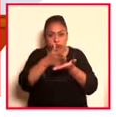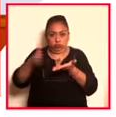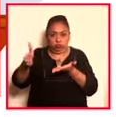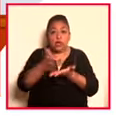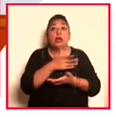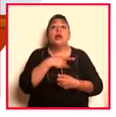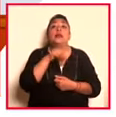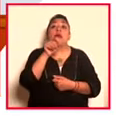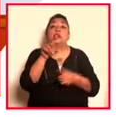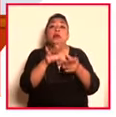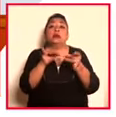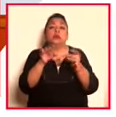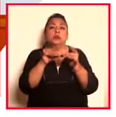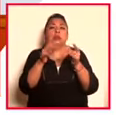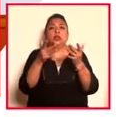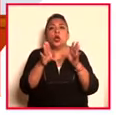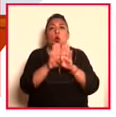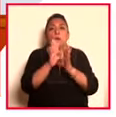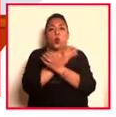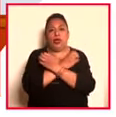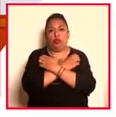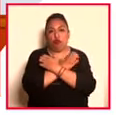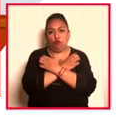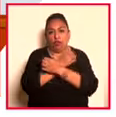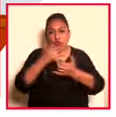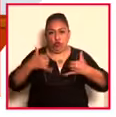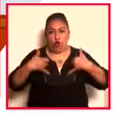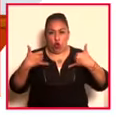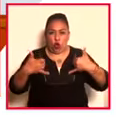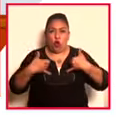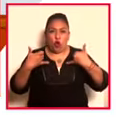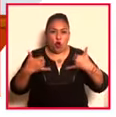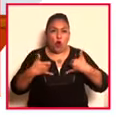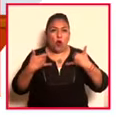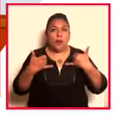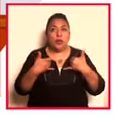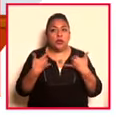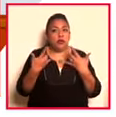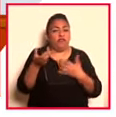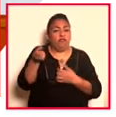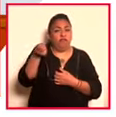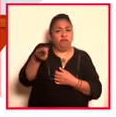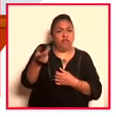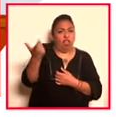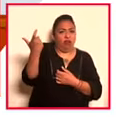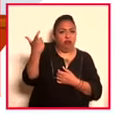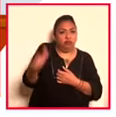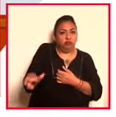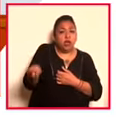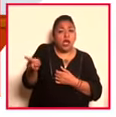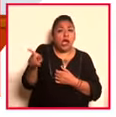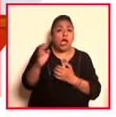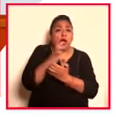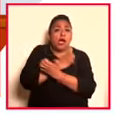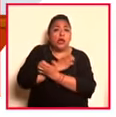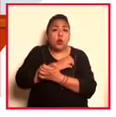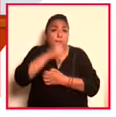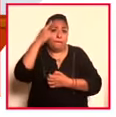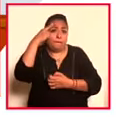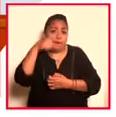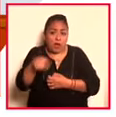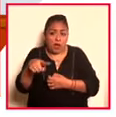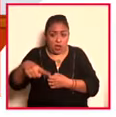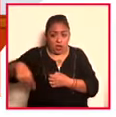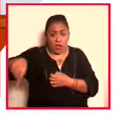sobre la educación de los jóvenes más privilegiados y cómo son educados para